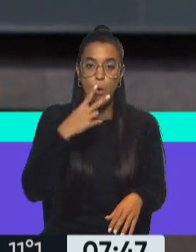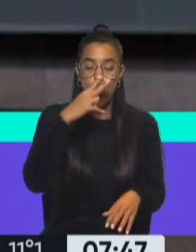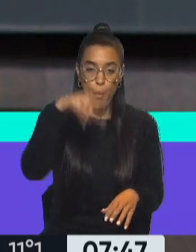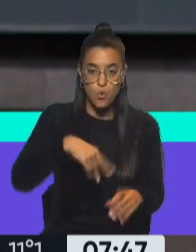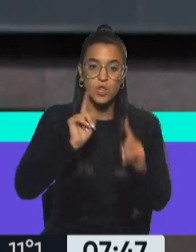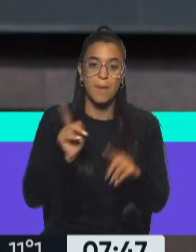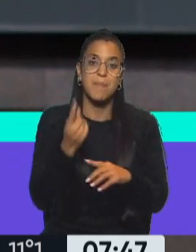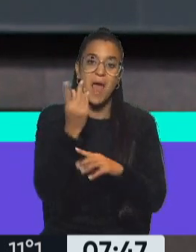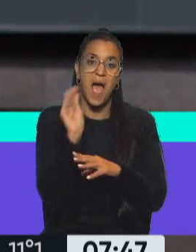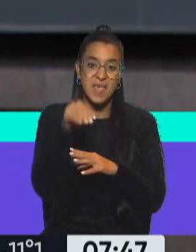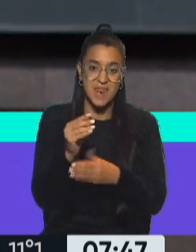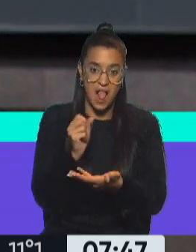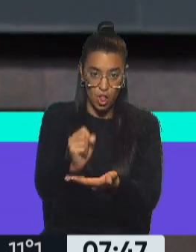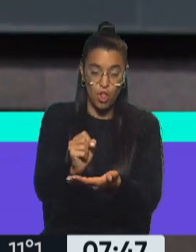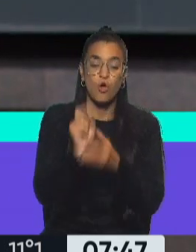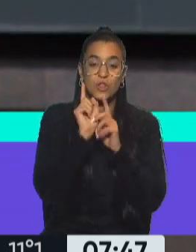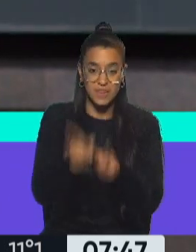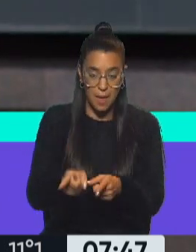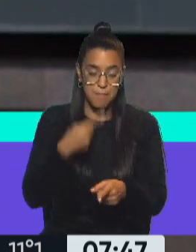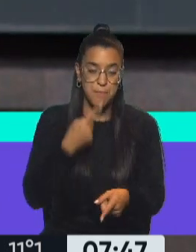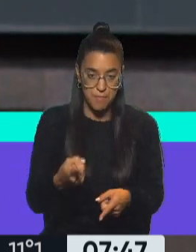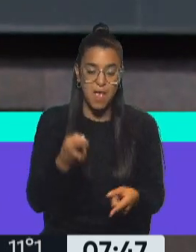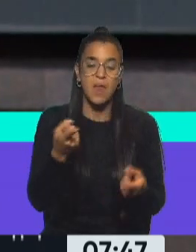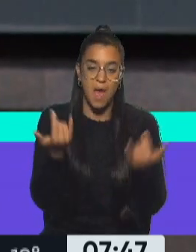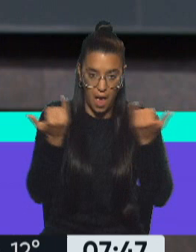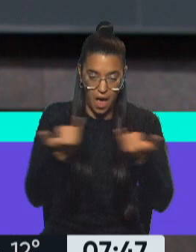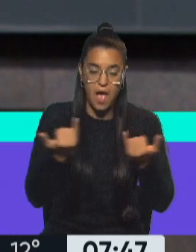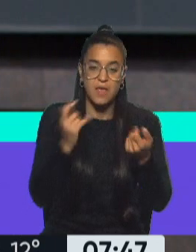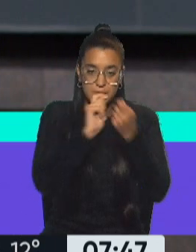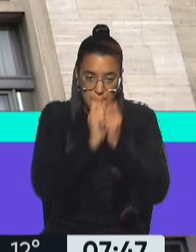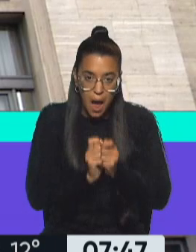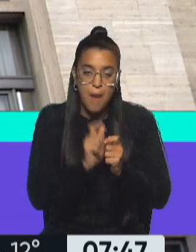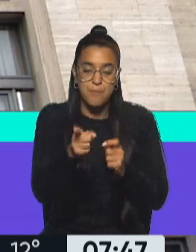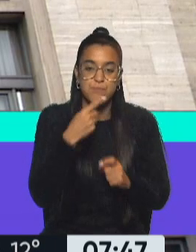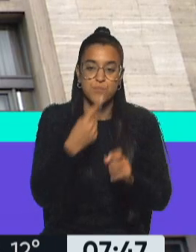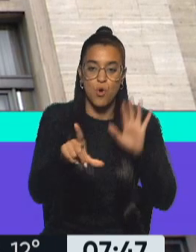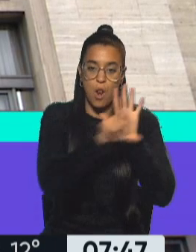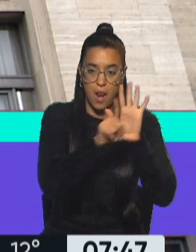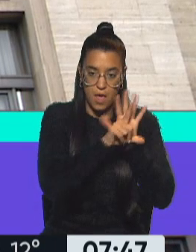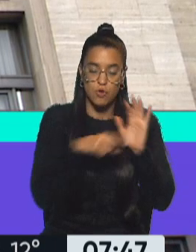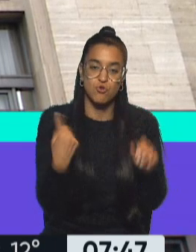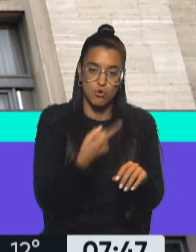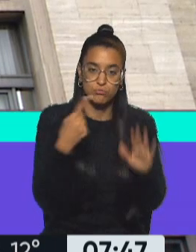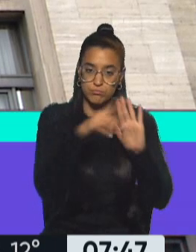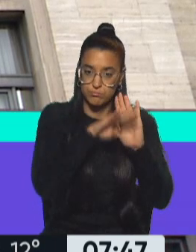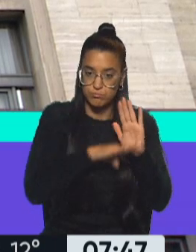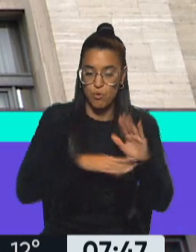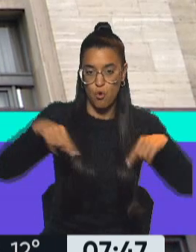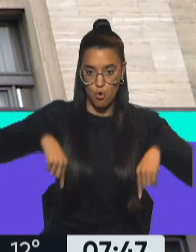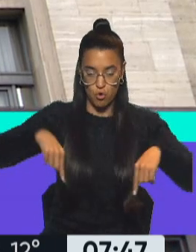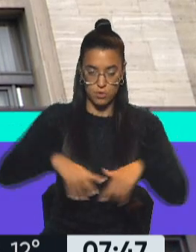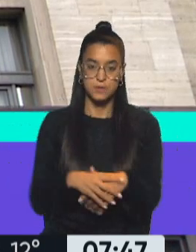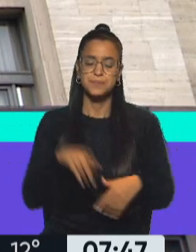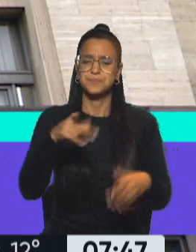aguinaldo ya empieza a estar beneficiado con los efectos de esta ley que nosotros hemos reglamentado en el día de hoy.